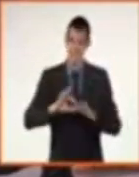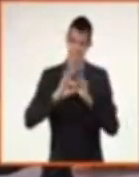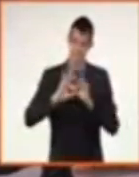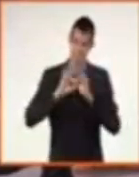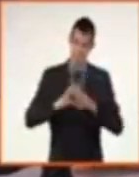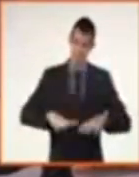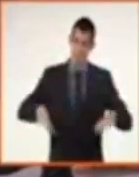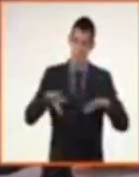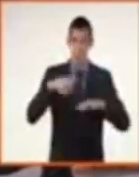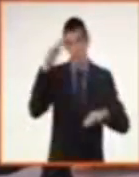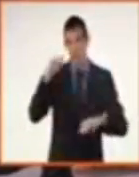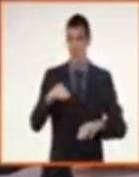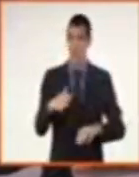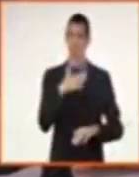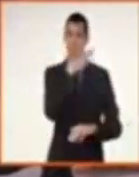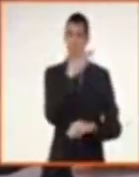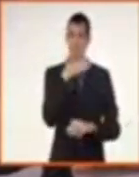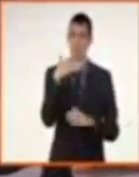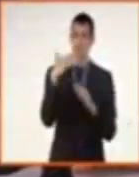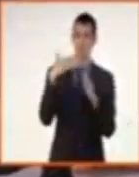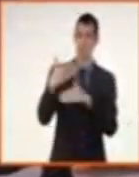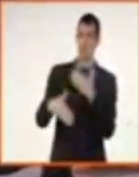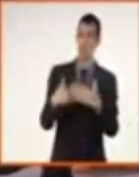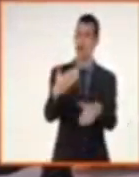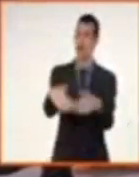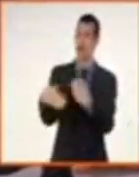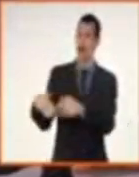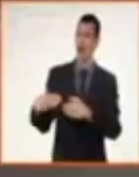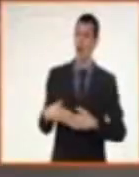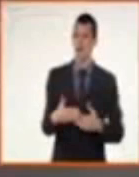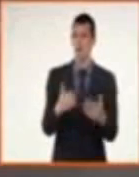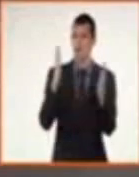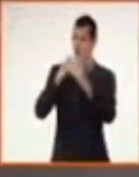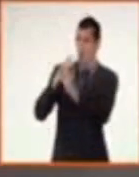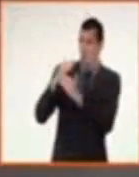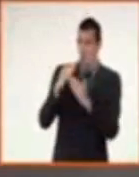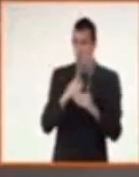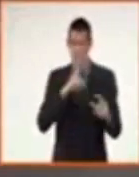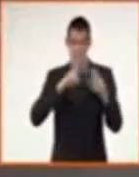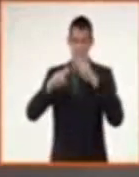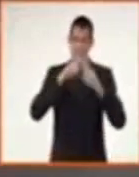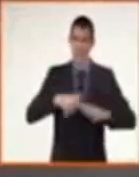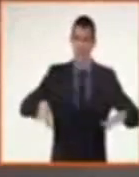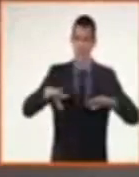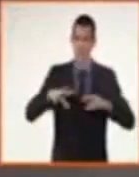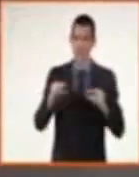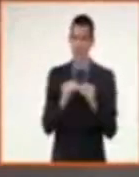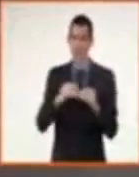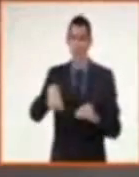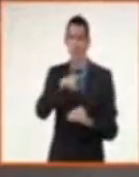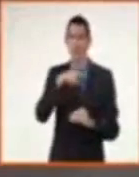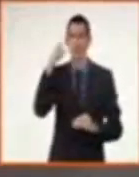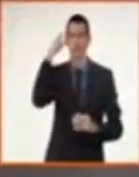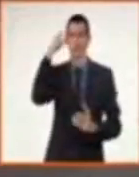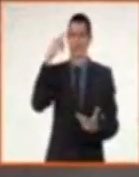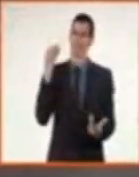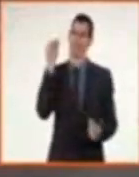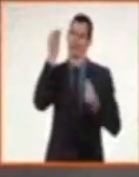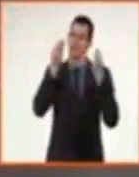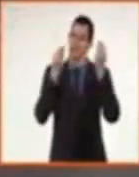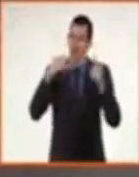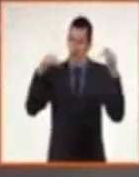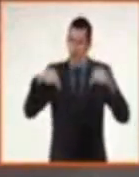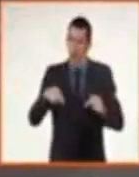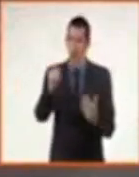las dificultades, de los problemas que tiene este pueblo, de los desafíos que tienen el orden económico y